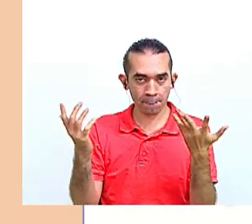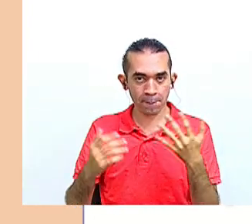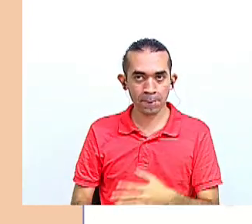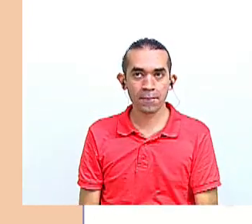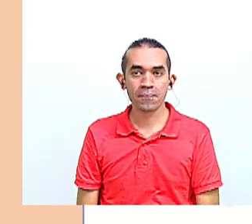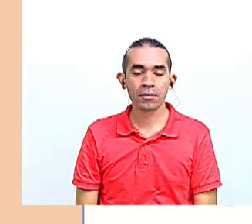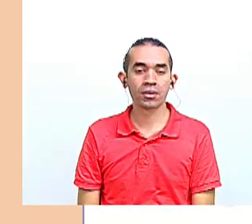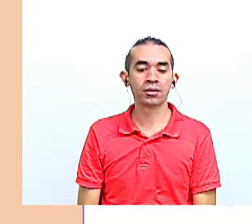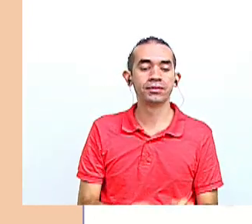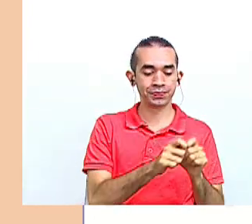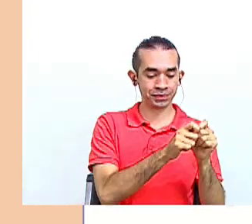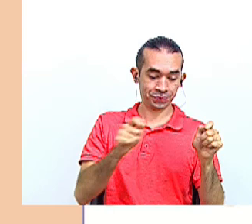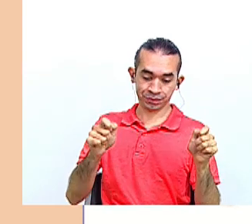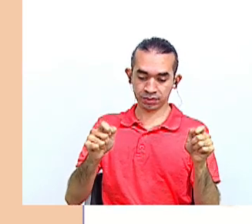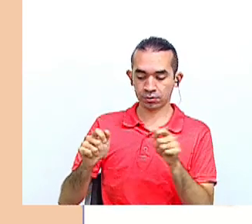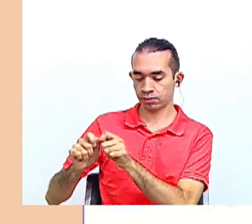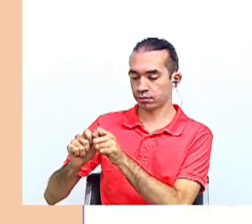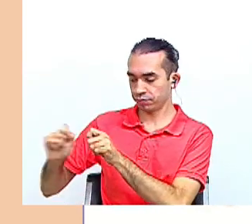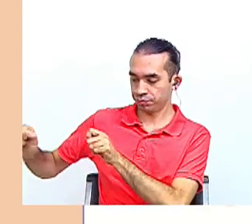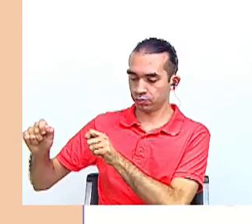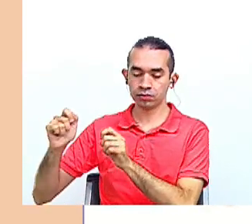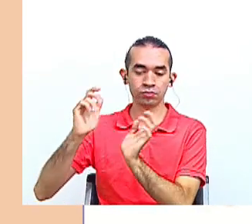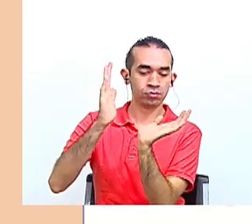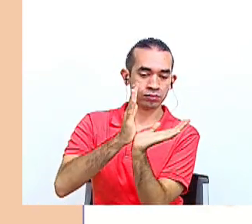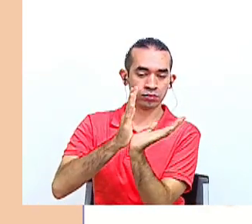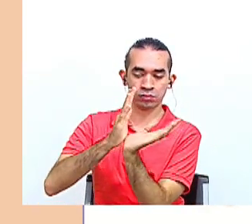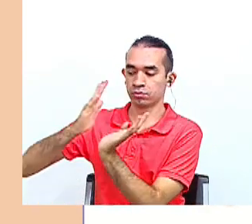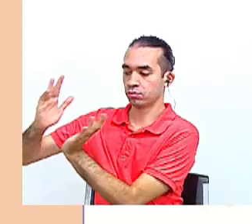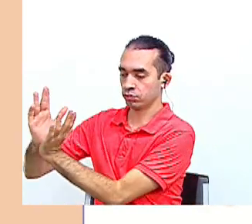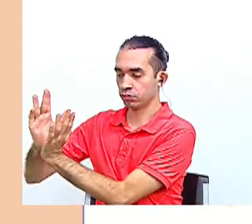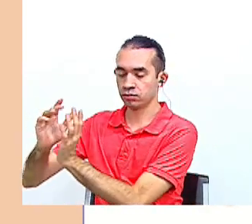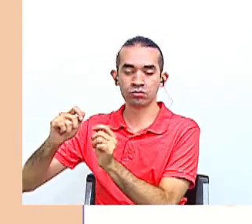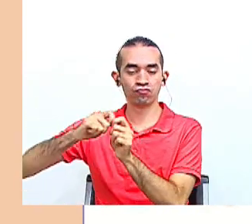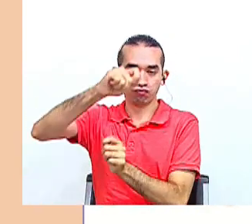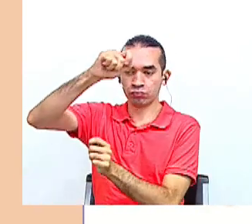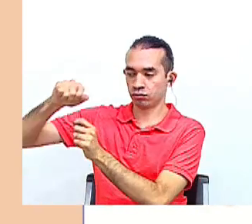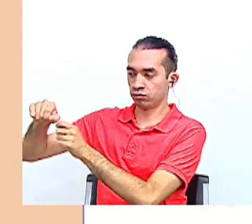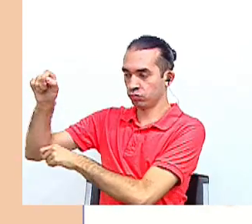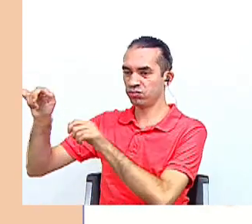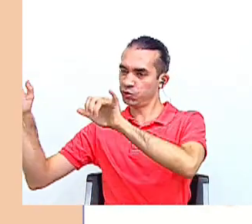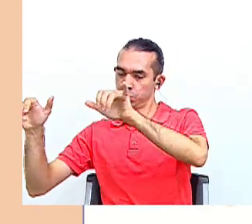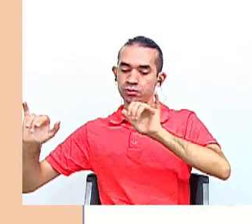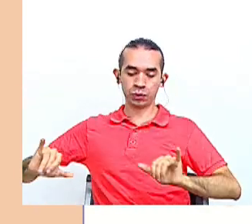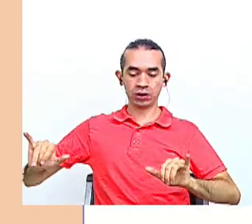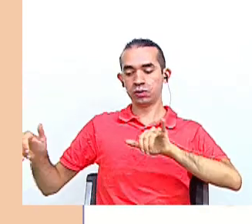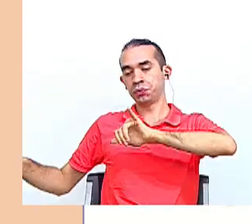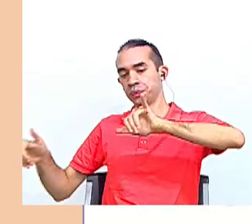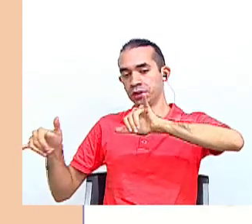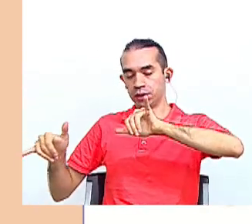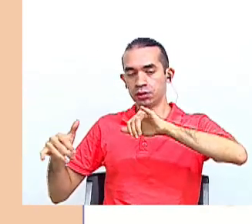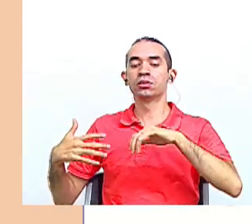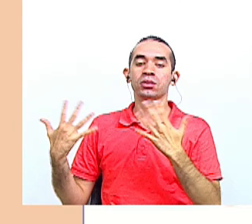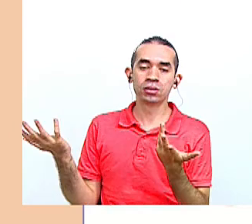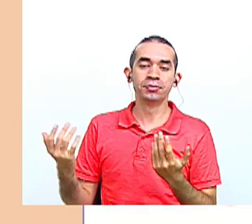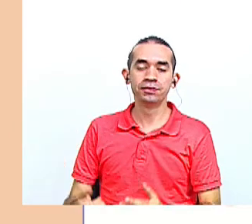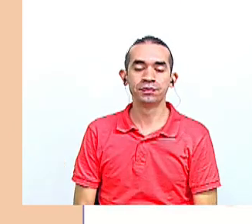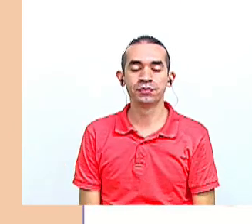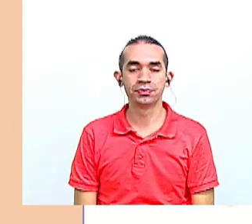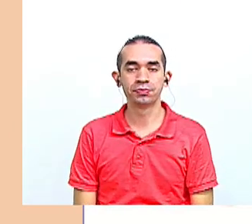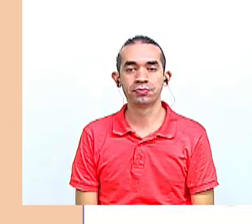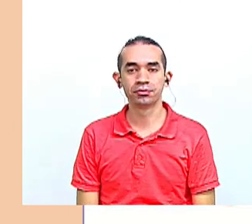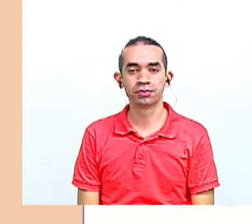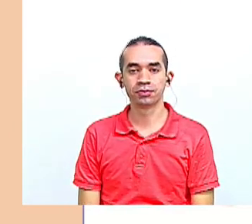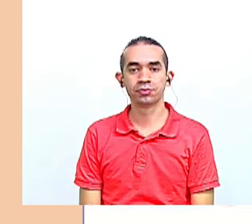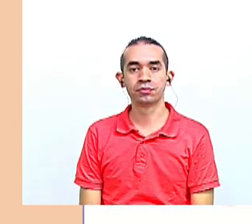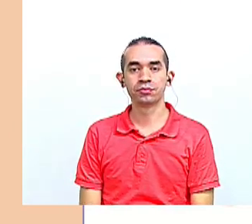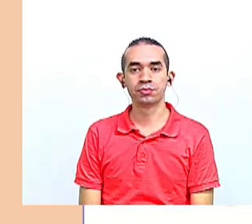dos lados y el ángulo comprendido de un triángulo son respectivamente congruentes con dos lados y el ángulo